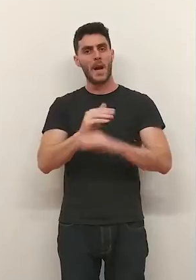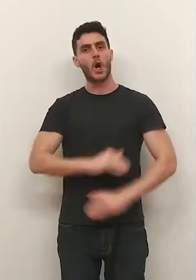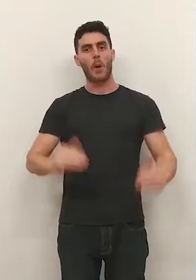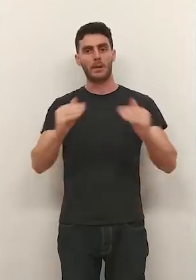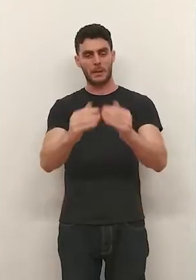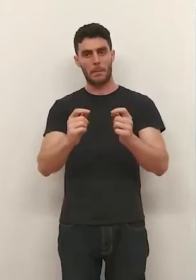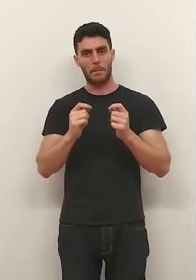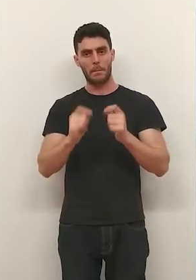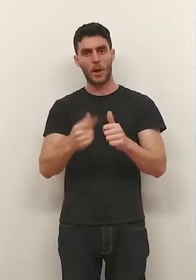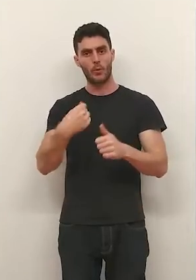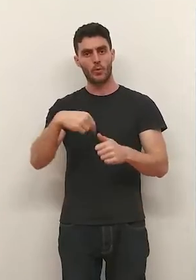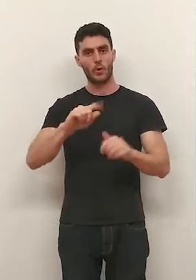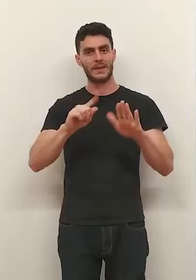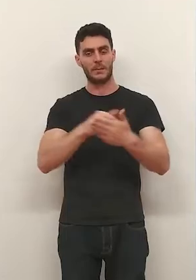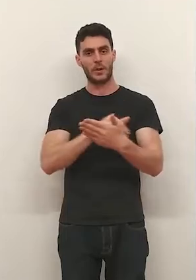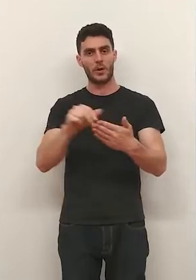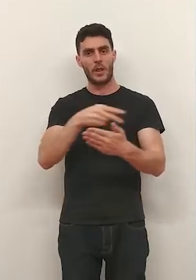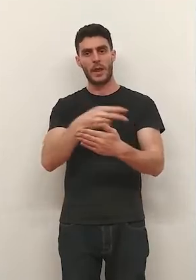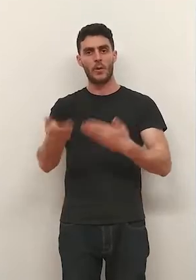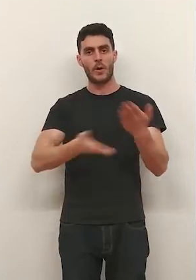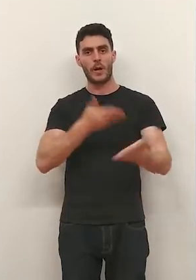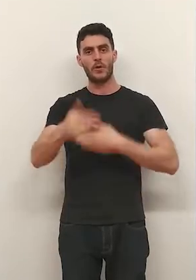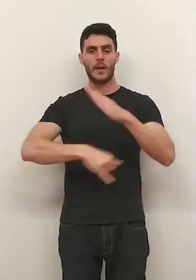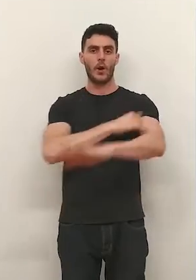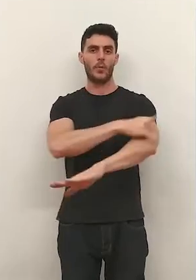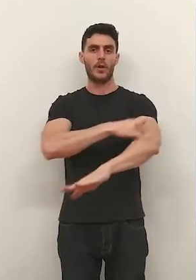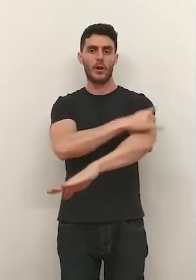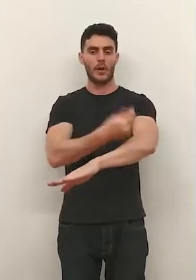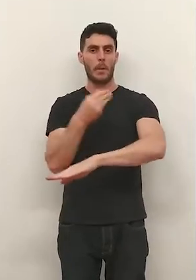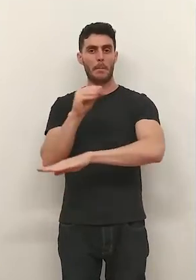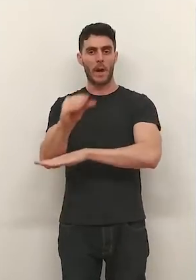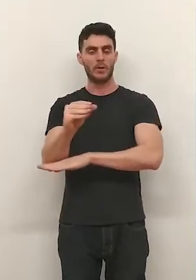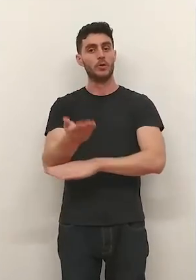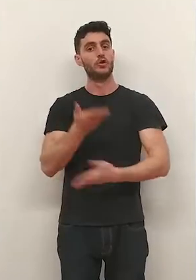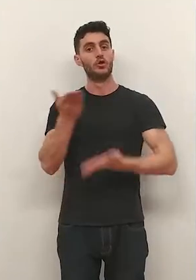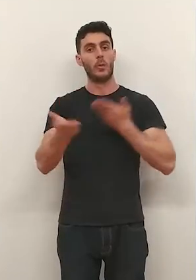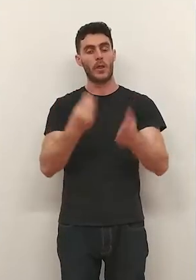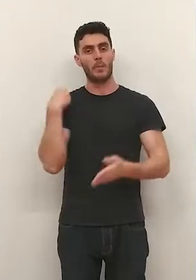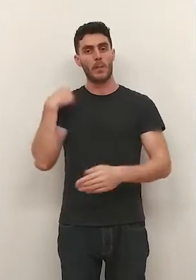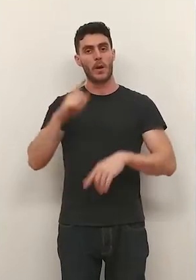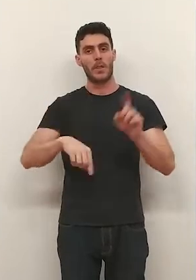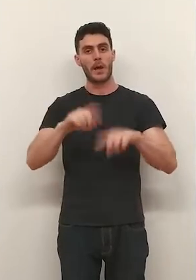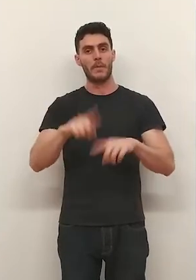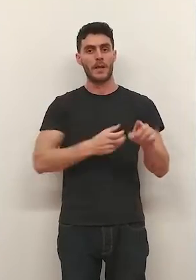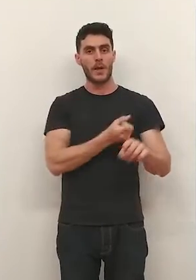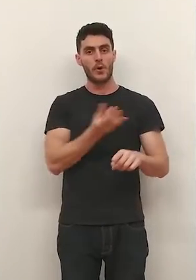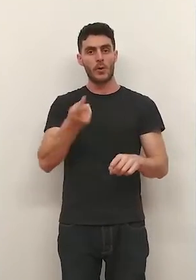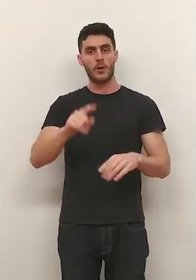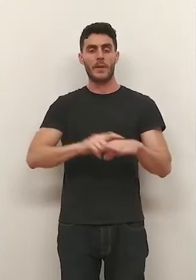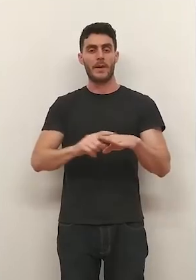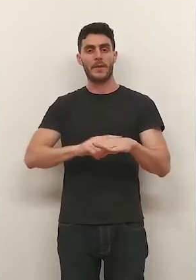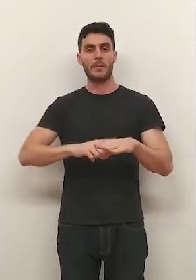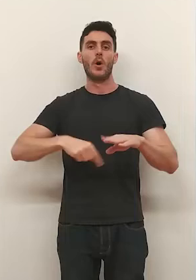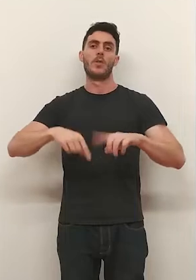incremento, recibirán 1,6 millones de euros en ayudas del Gobierno de La Rioja. La subvención dependerá del número y del tipo de